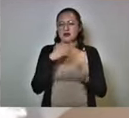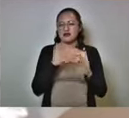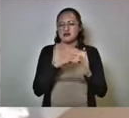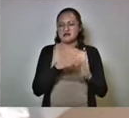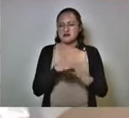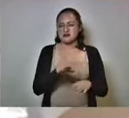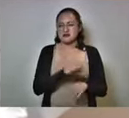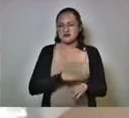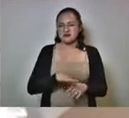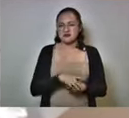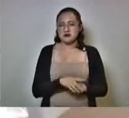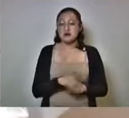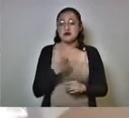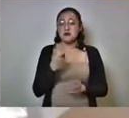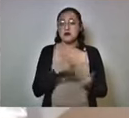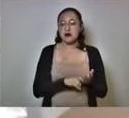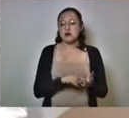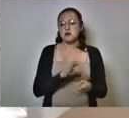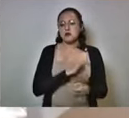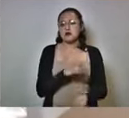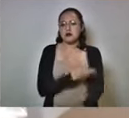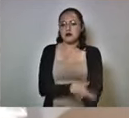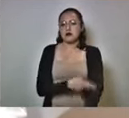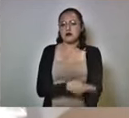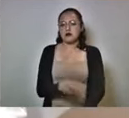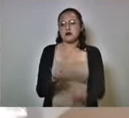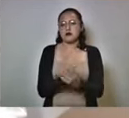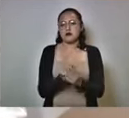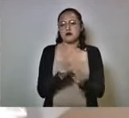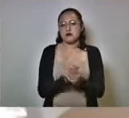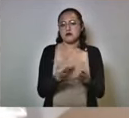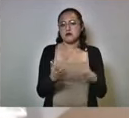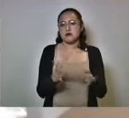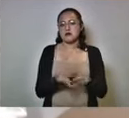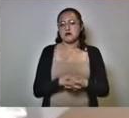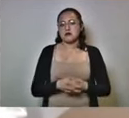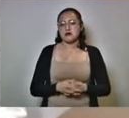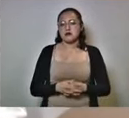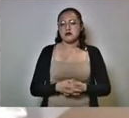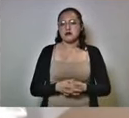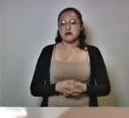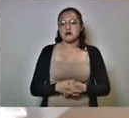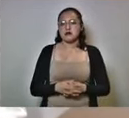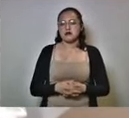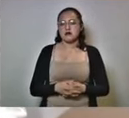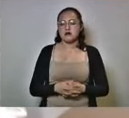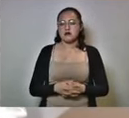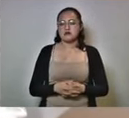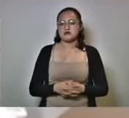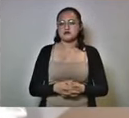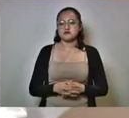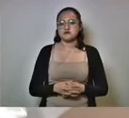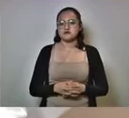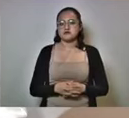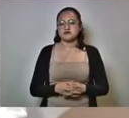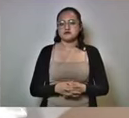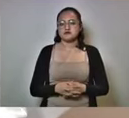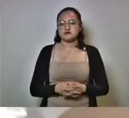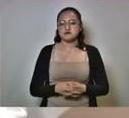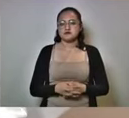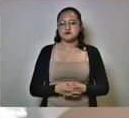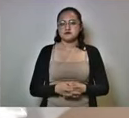cobran, que si la cobraran podrían resolver sus asuntos de autonomía financiera.